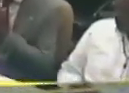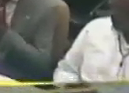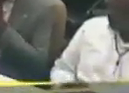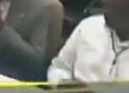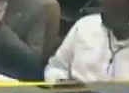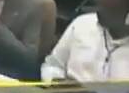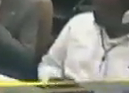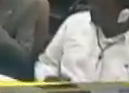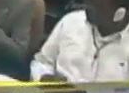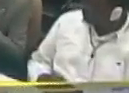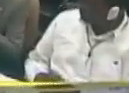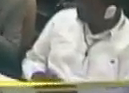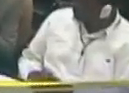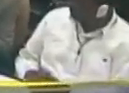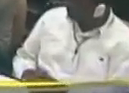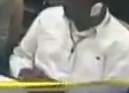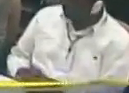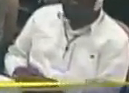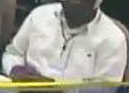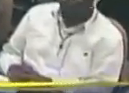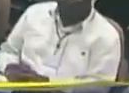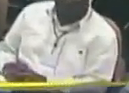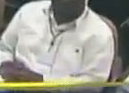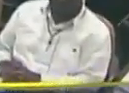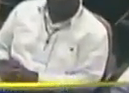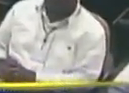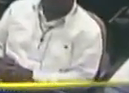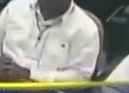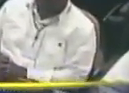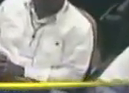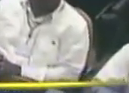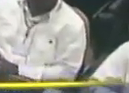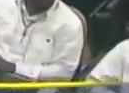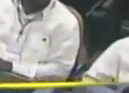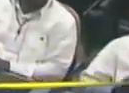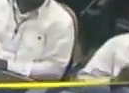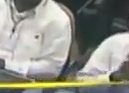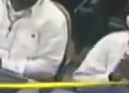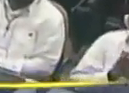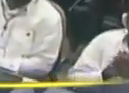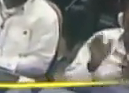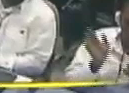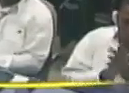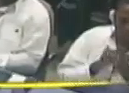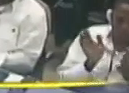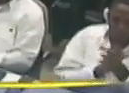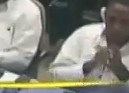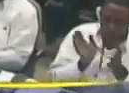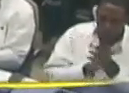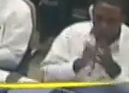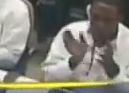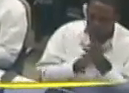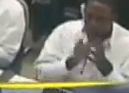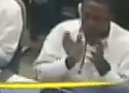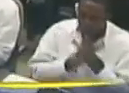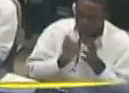A nuestro hermano Ralph Everard Gonsalves, primer ministro de San Vicente y las Granadinas.